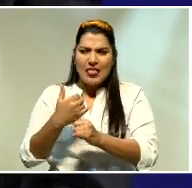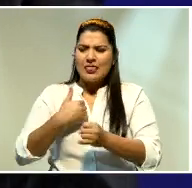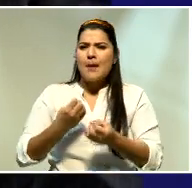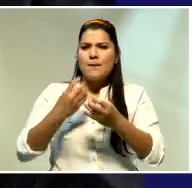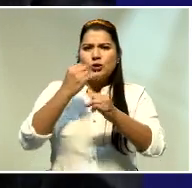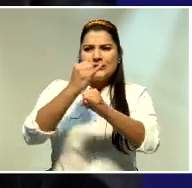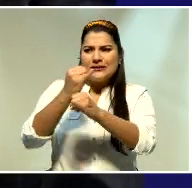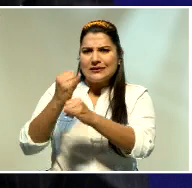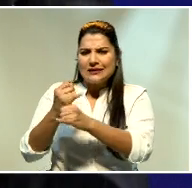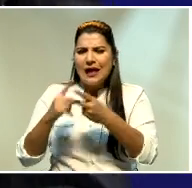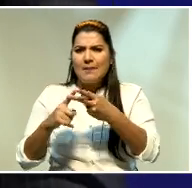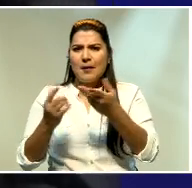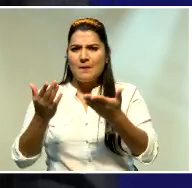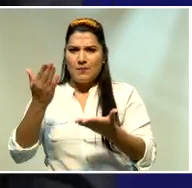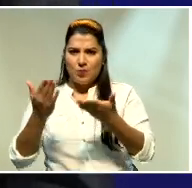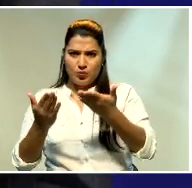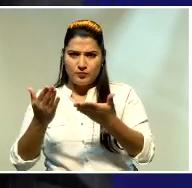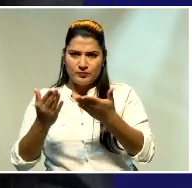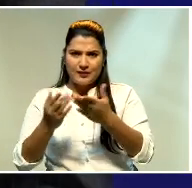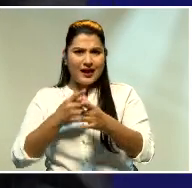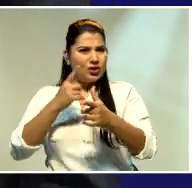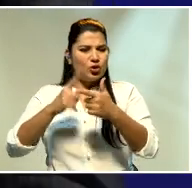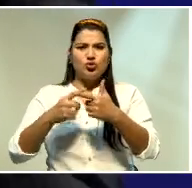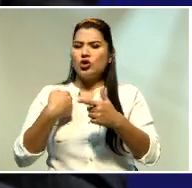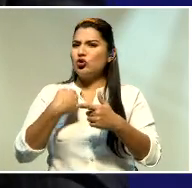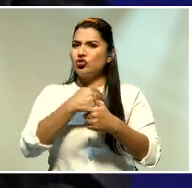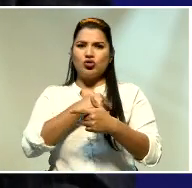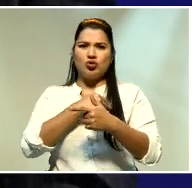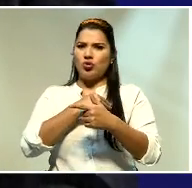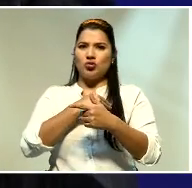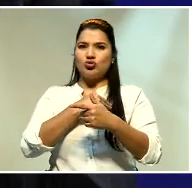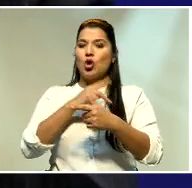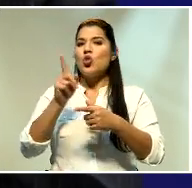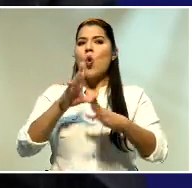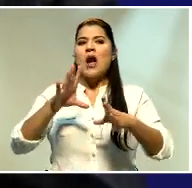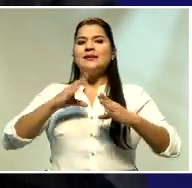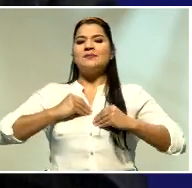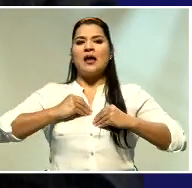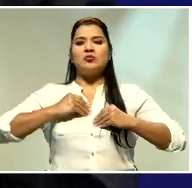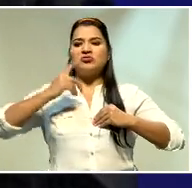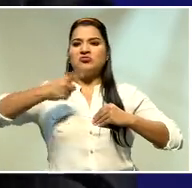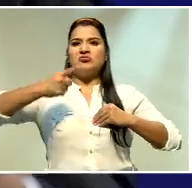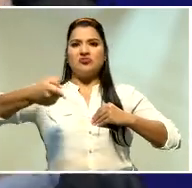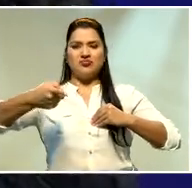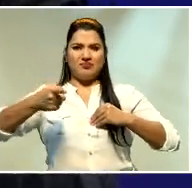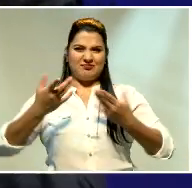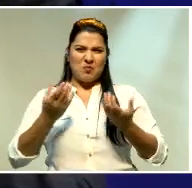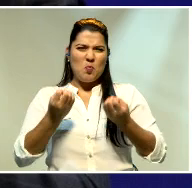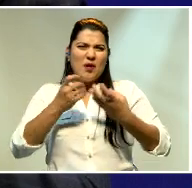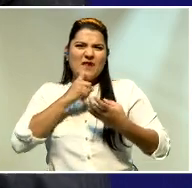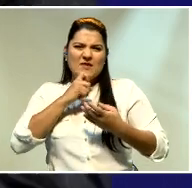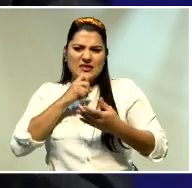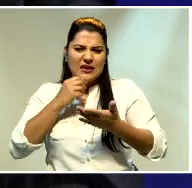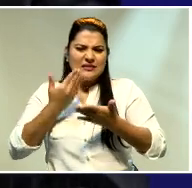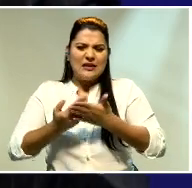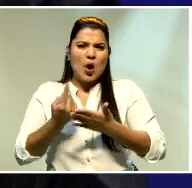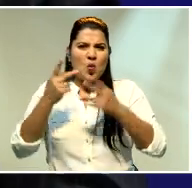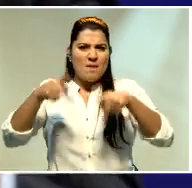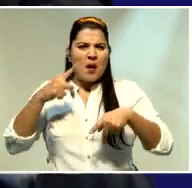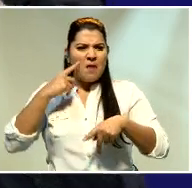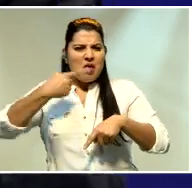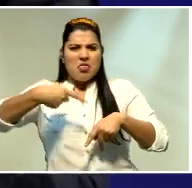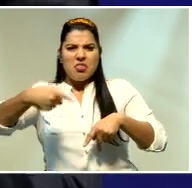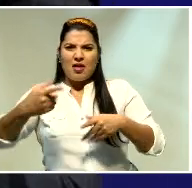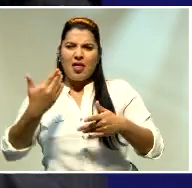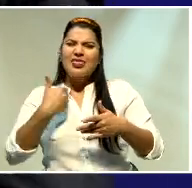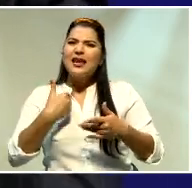balances para ser una sociedad a prueba de dictadura, porque tiene muchos controles y lo vemos ahora en relación de la Contraloría, con la Corte,